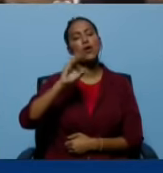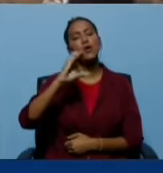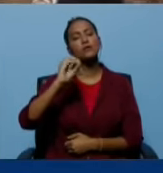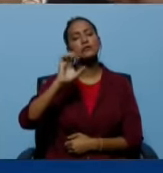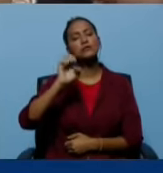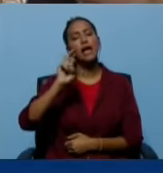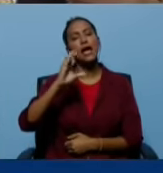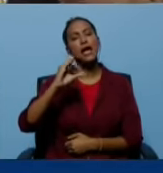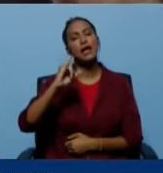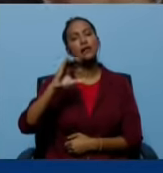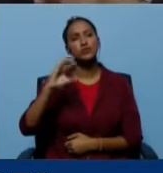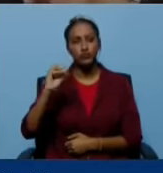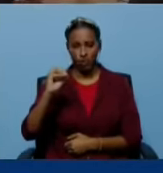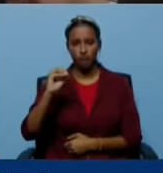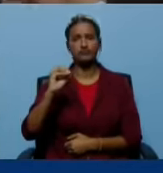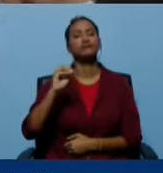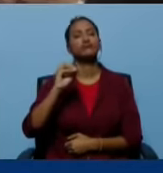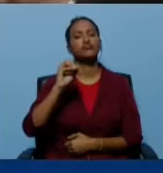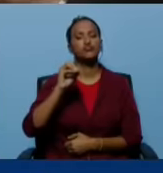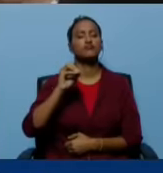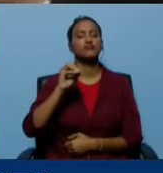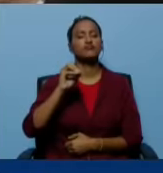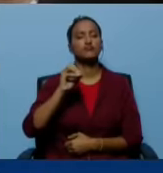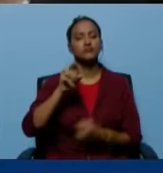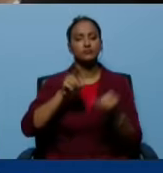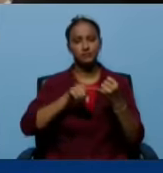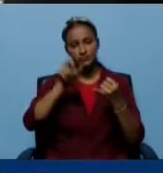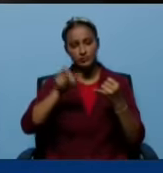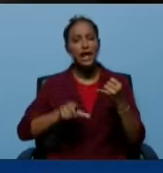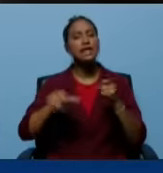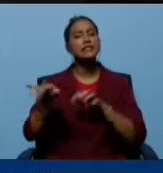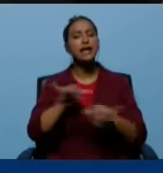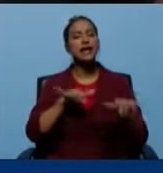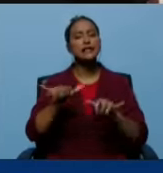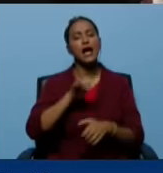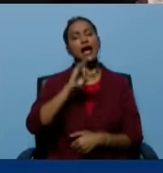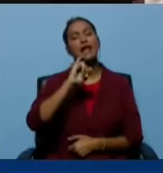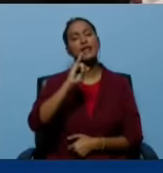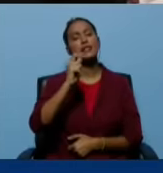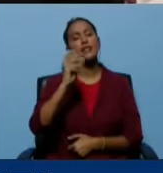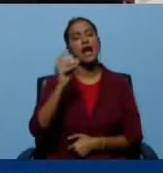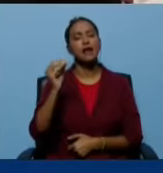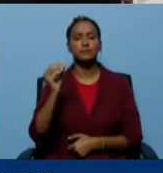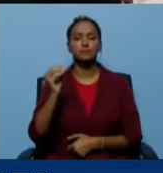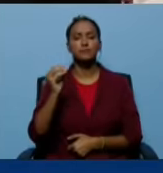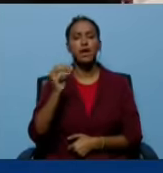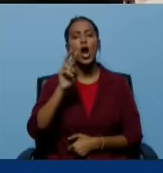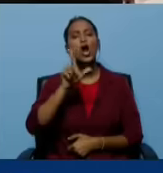Arizaleta, la secretaria Intiana López Pérez. Es todo.